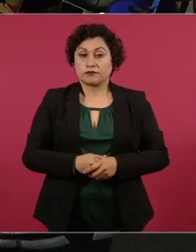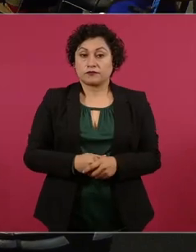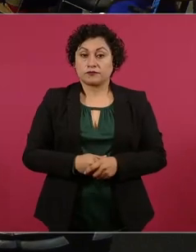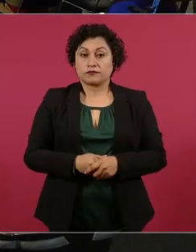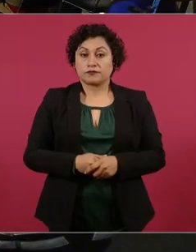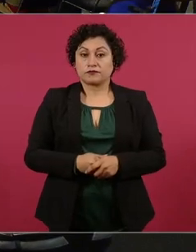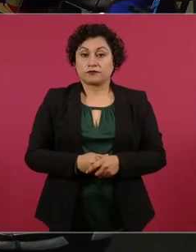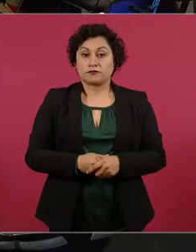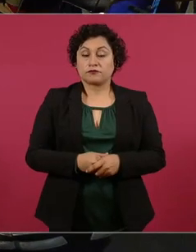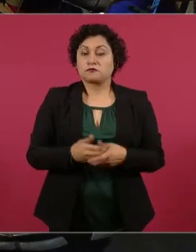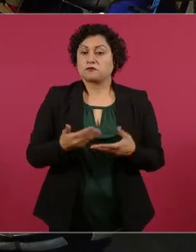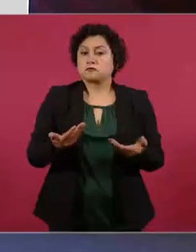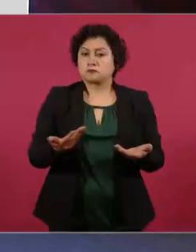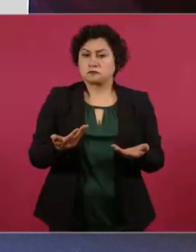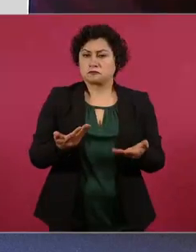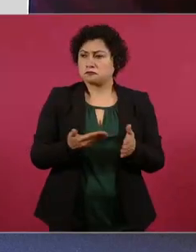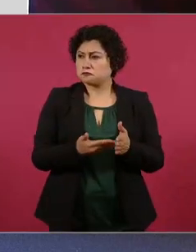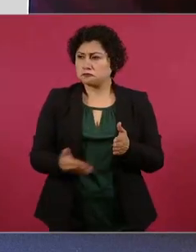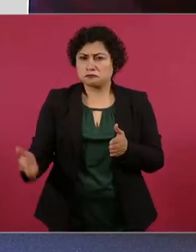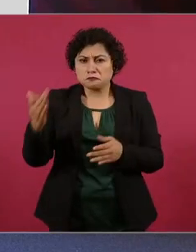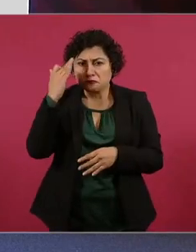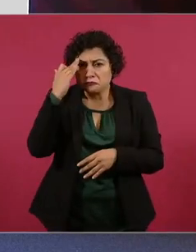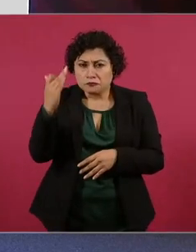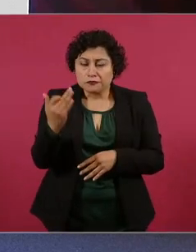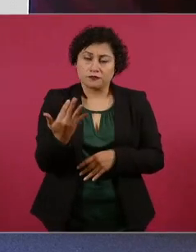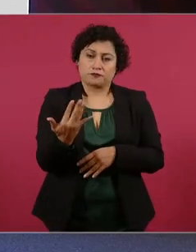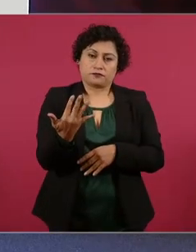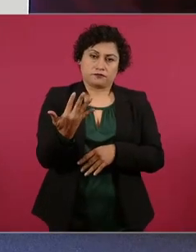que son 50 días, ¿no?